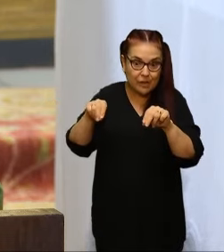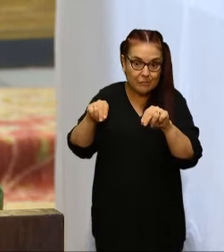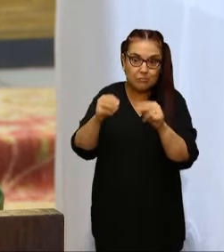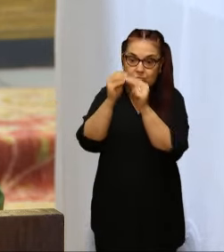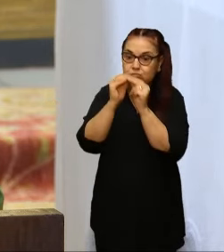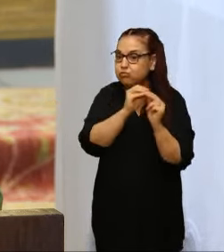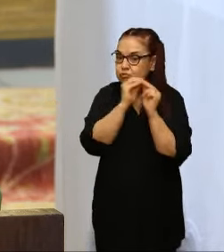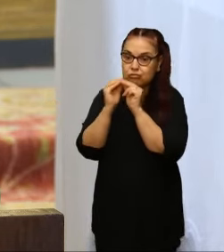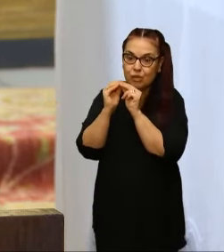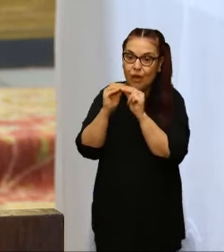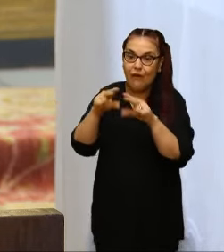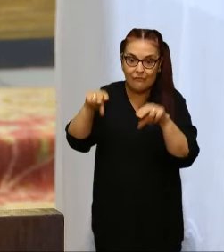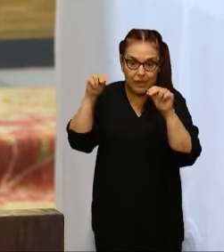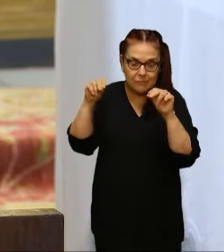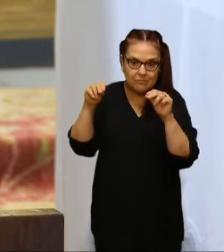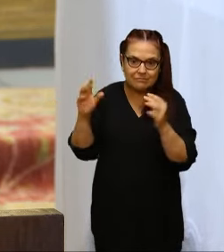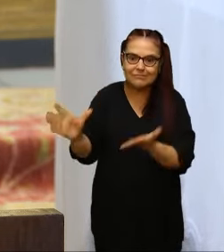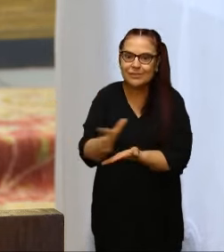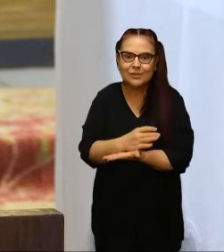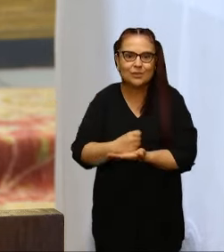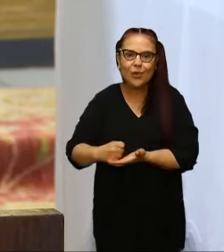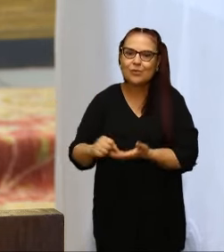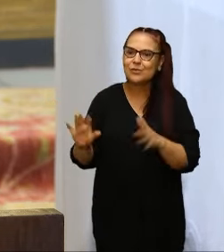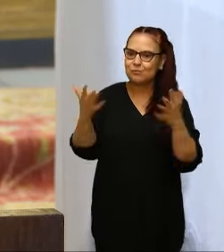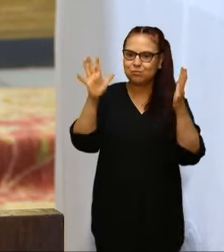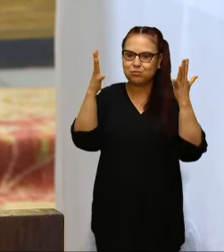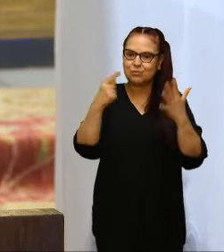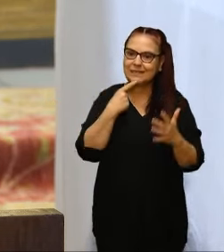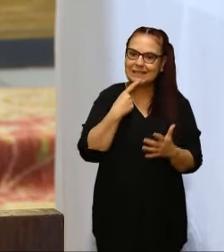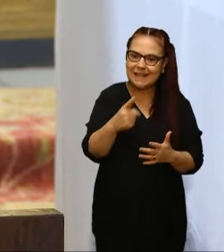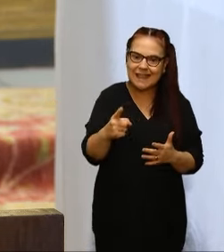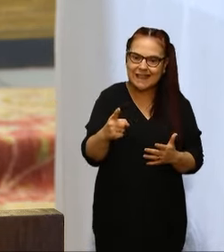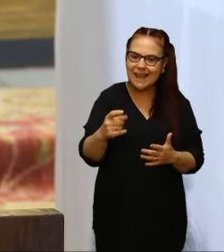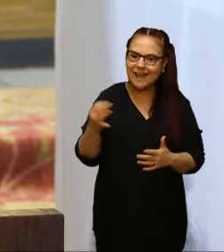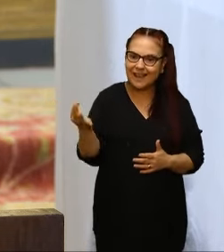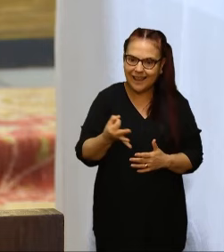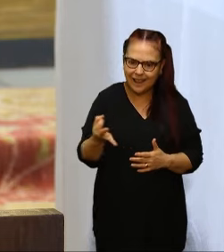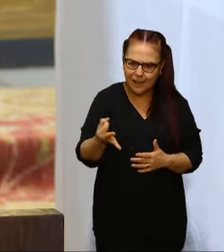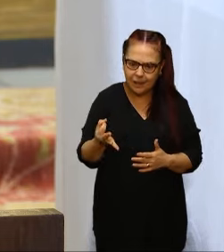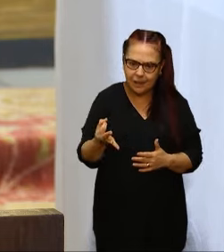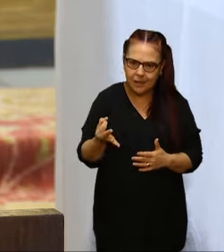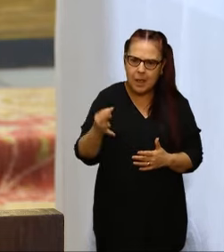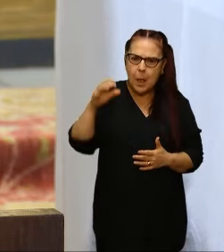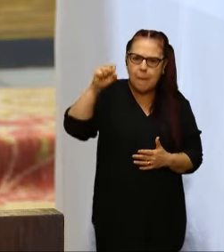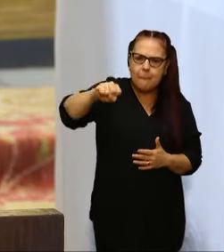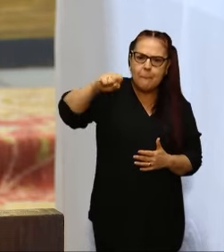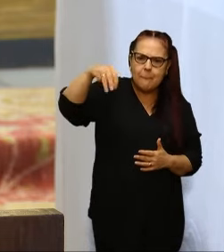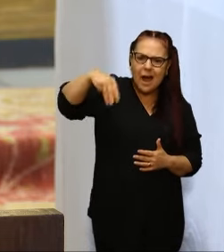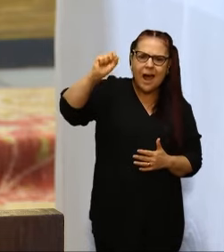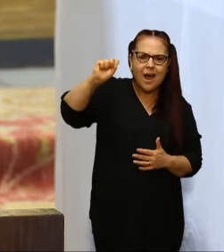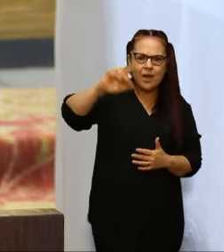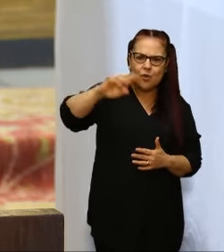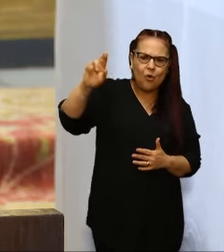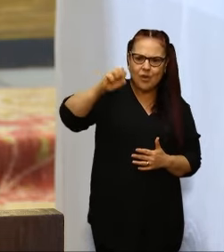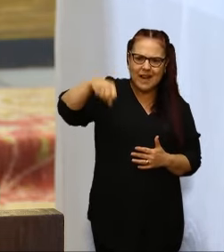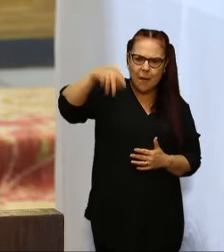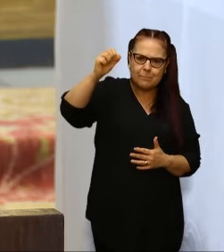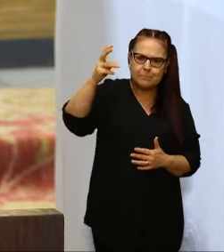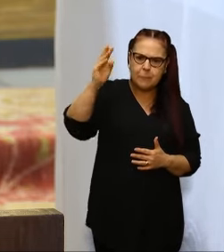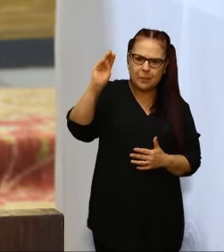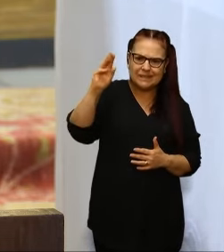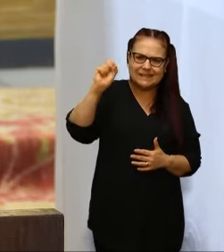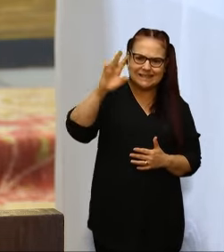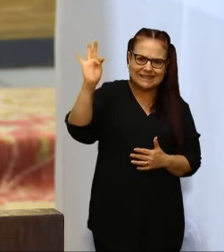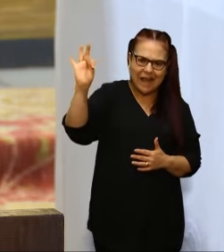Eucaristía, pues todos hacían esa aclamación, Maranatha, que es una expresión constituida por